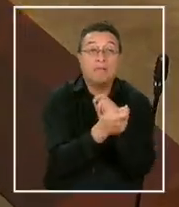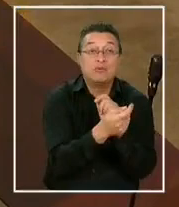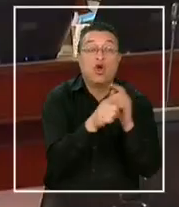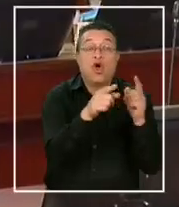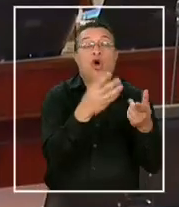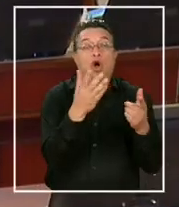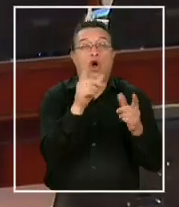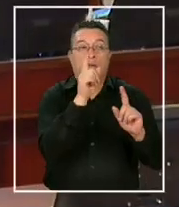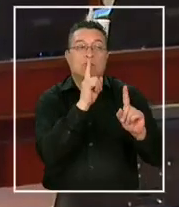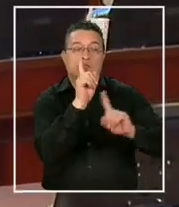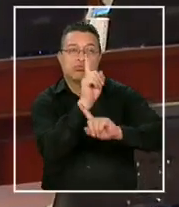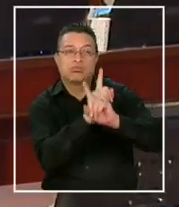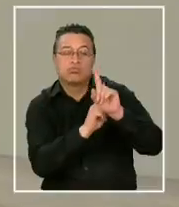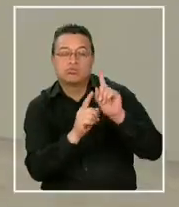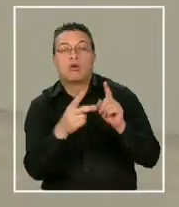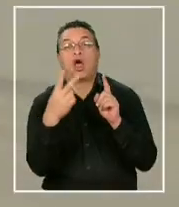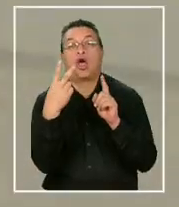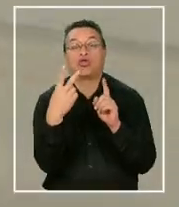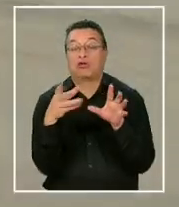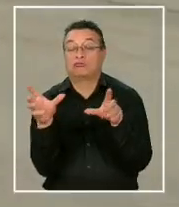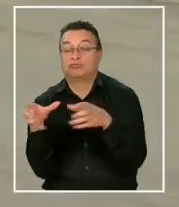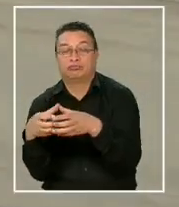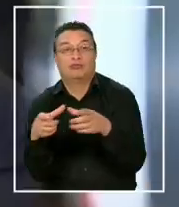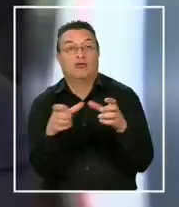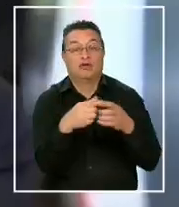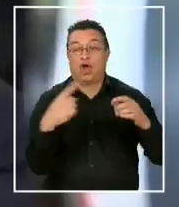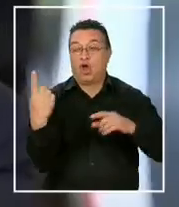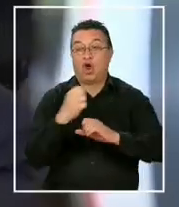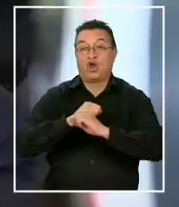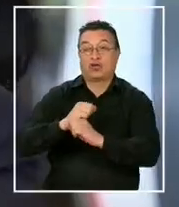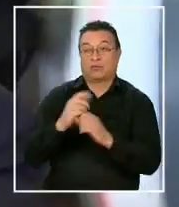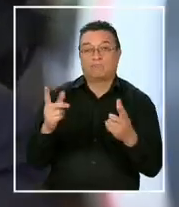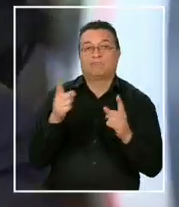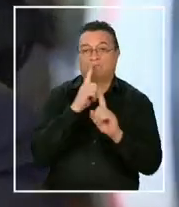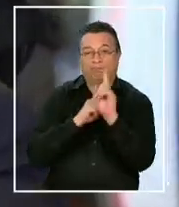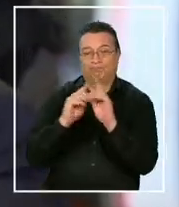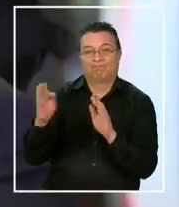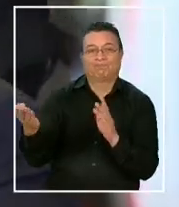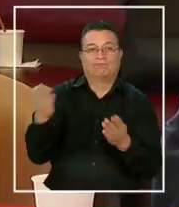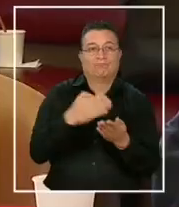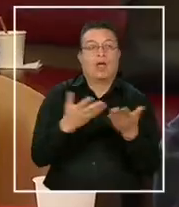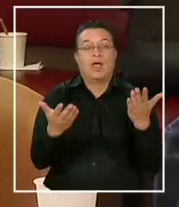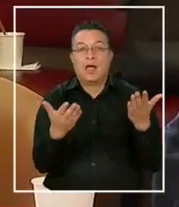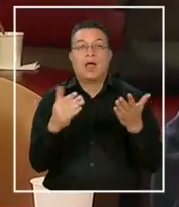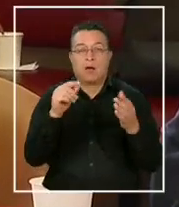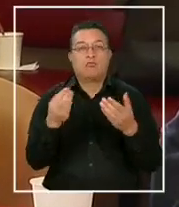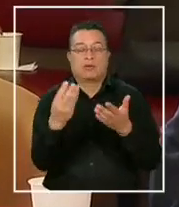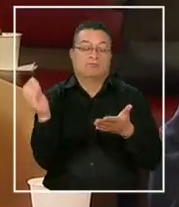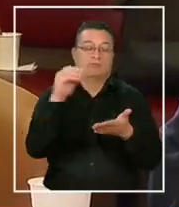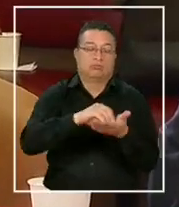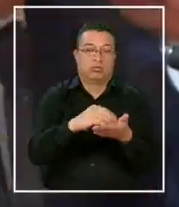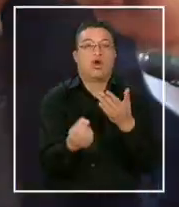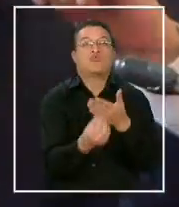debe convencer al menos a 2 comisionados del bloque contrario para que estas enmiendas se escriban en el borrador de nueva